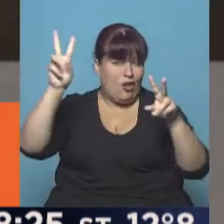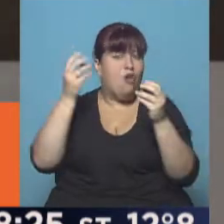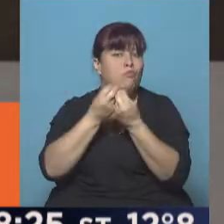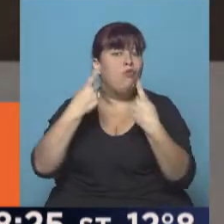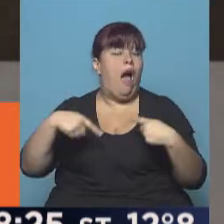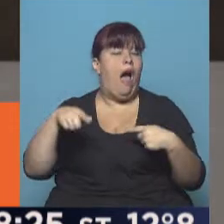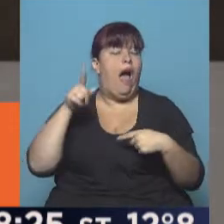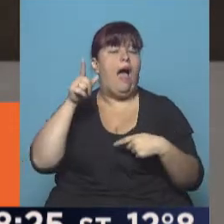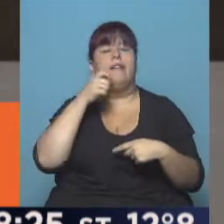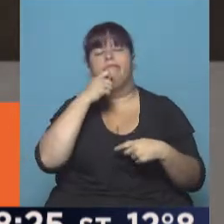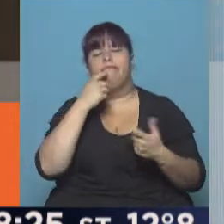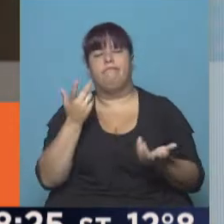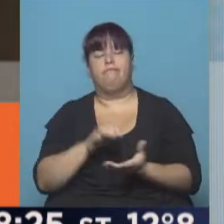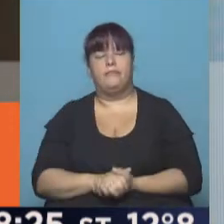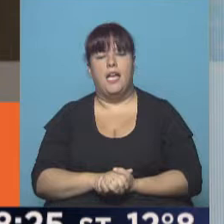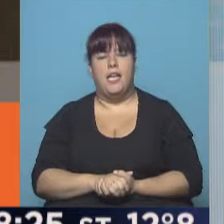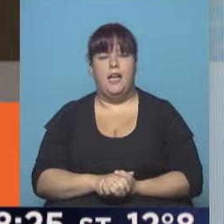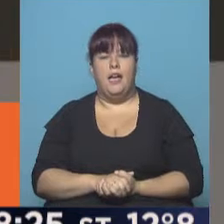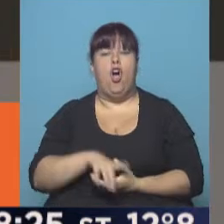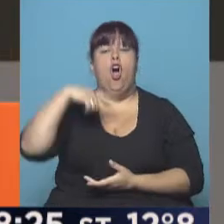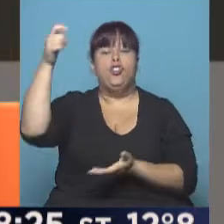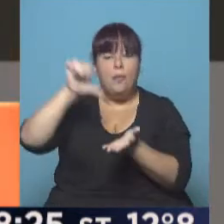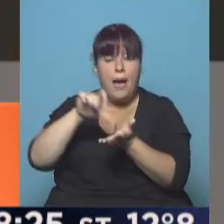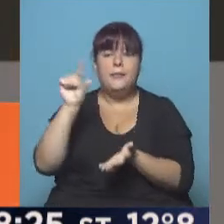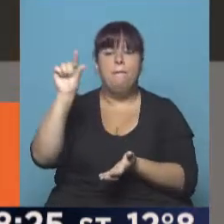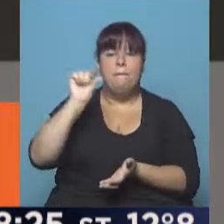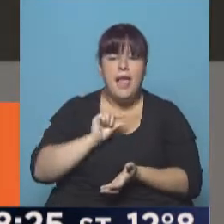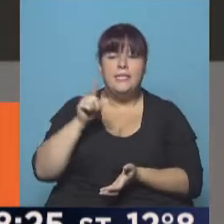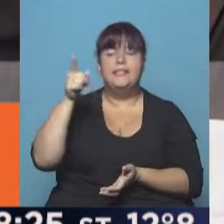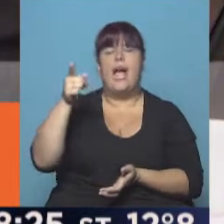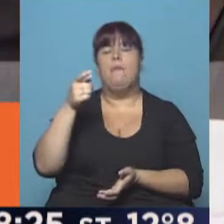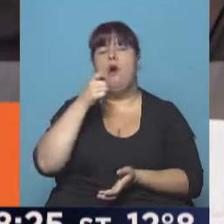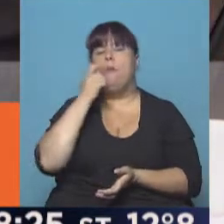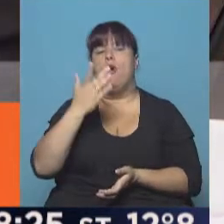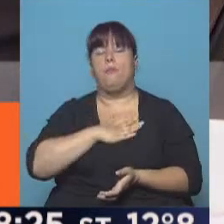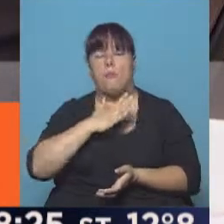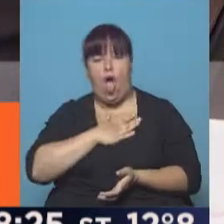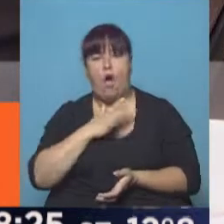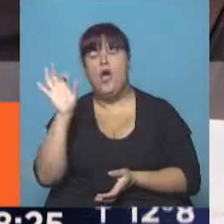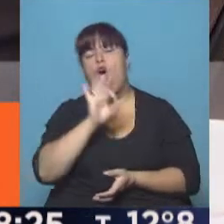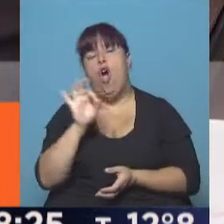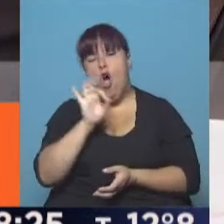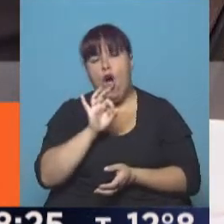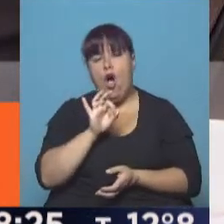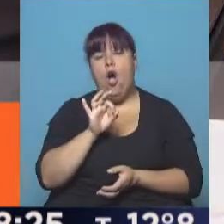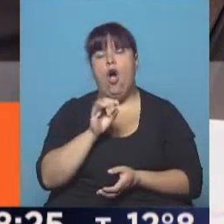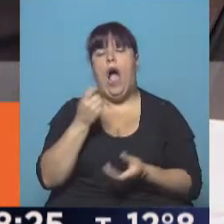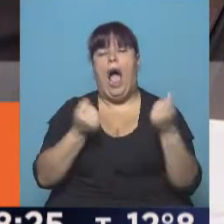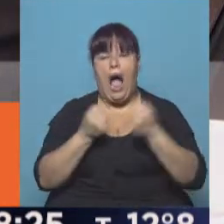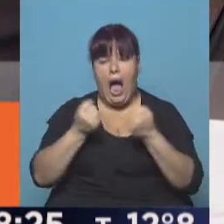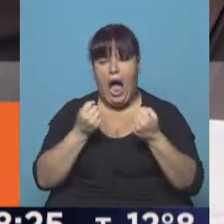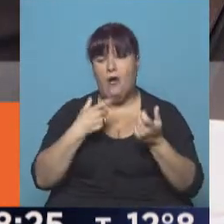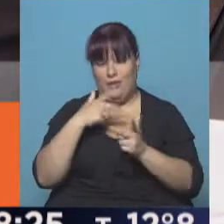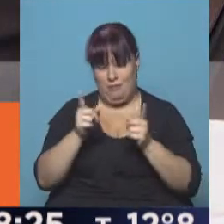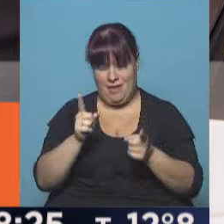mucho, por ahí, créditos tomados, por ejemplo, por propiedades o también por vehículos,